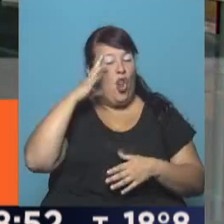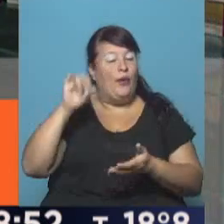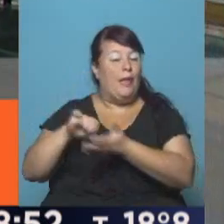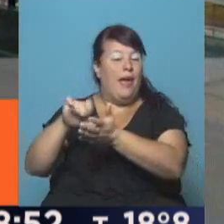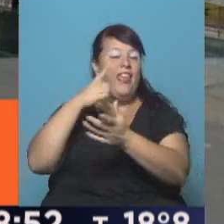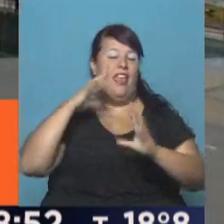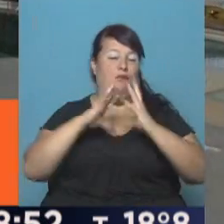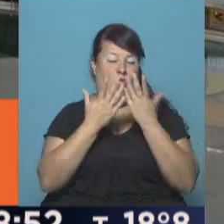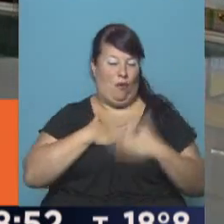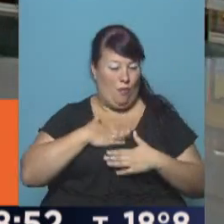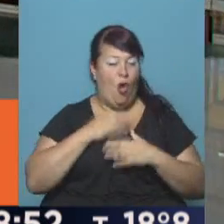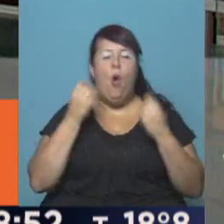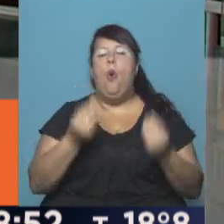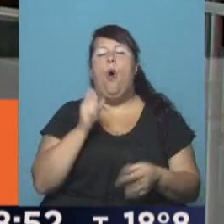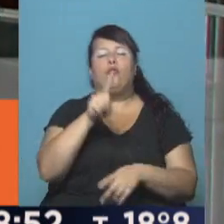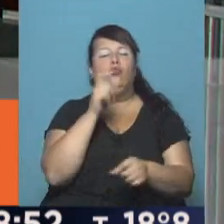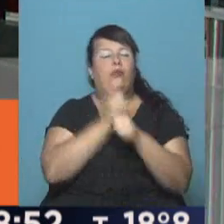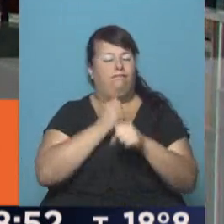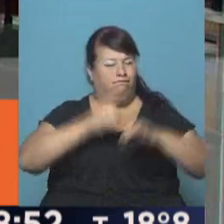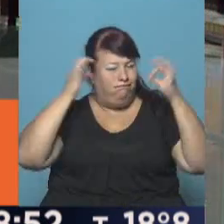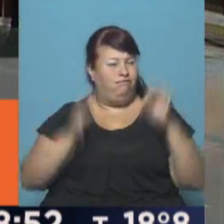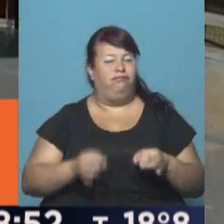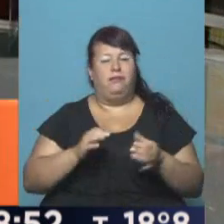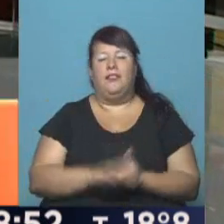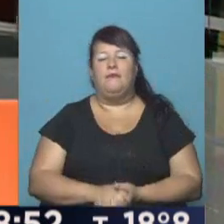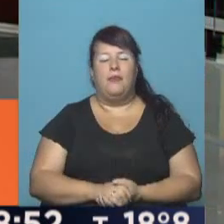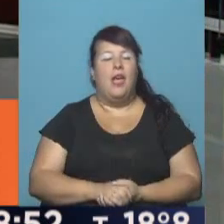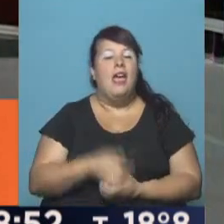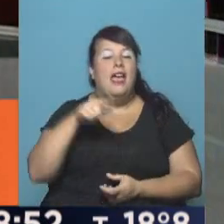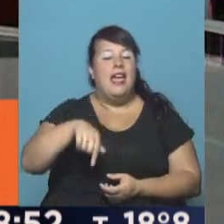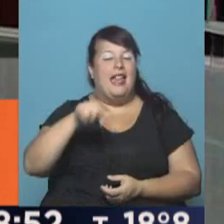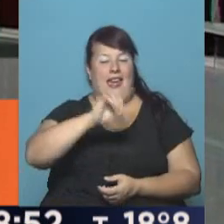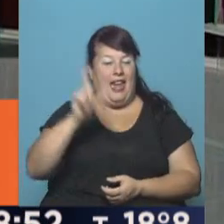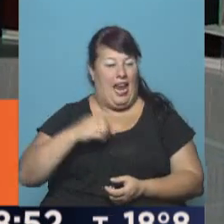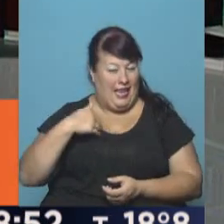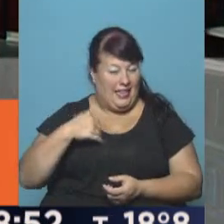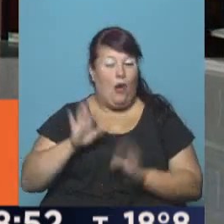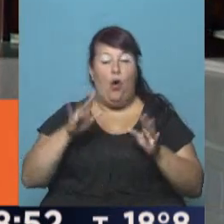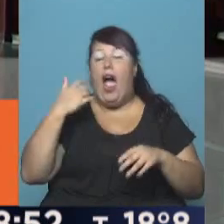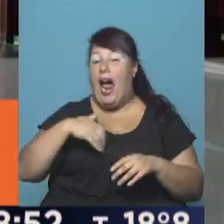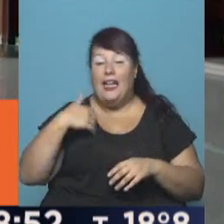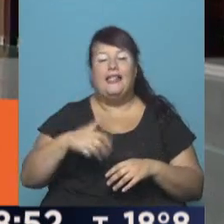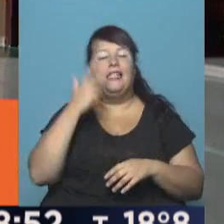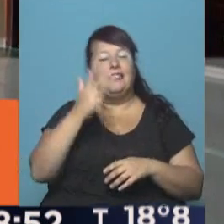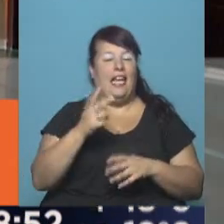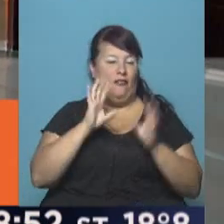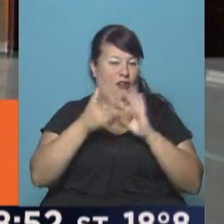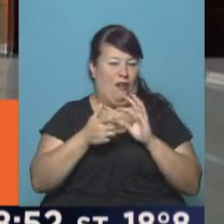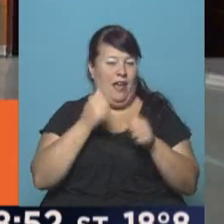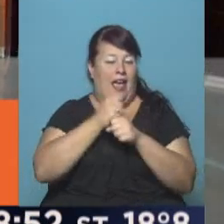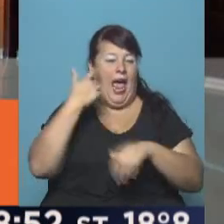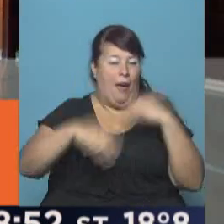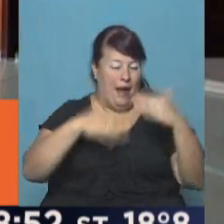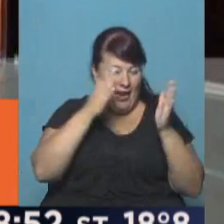nuestro día mundial cuál es el trabajo específicamente que están realizando en la república argentina en la argentina tenemos tres líneas de acción la gestión de